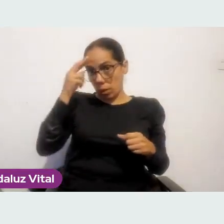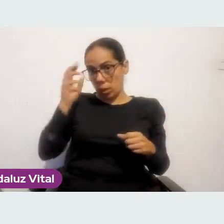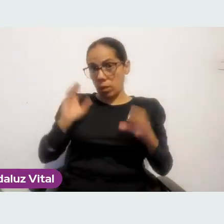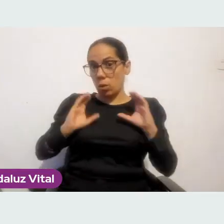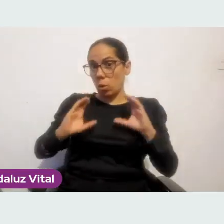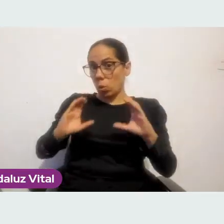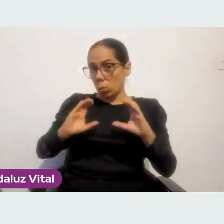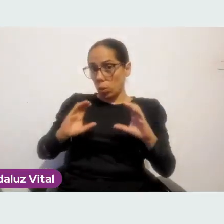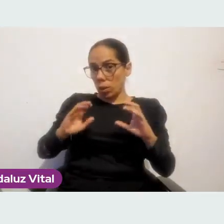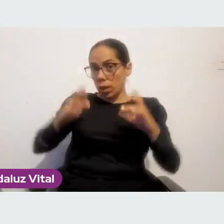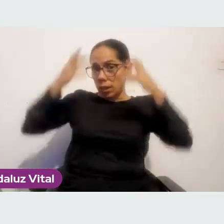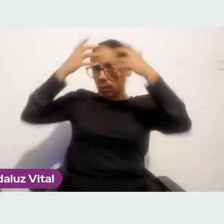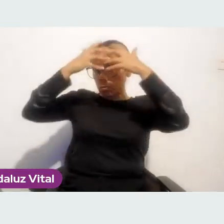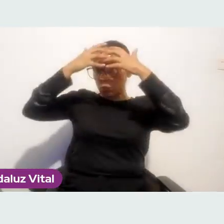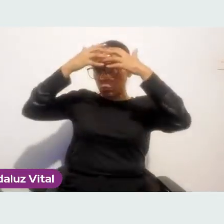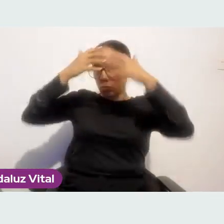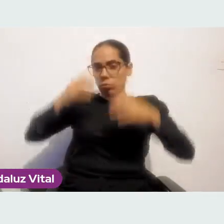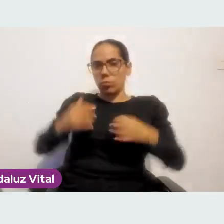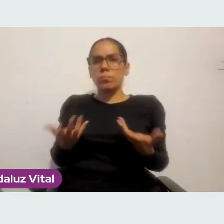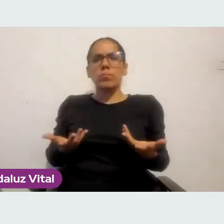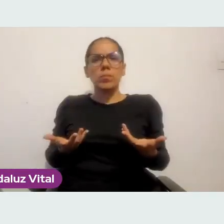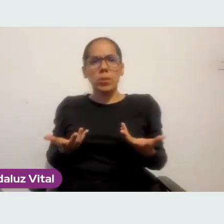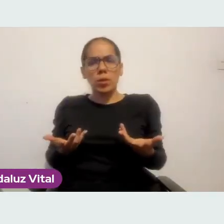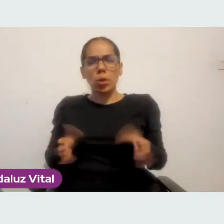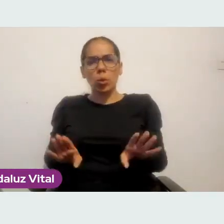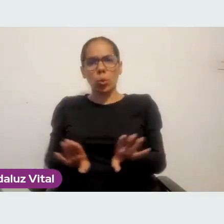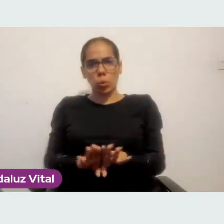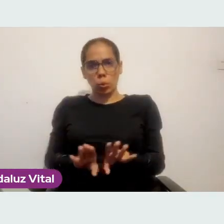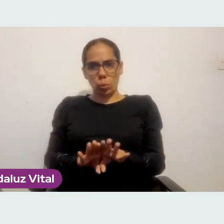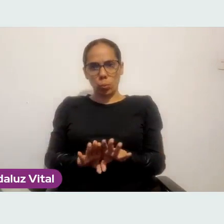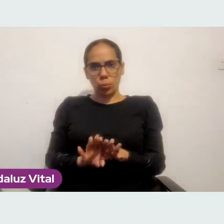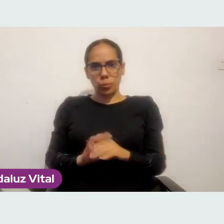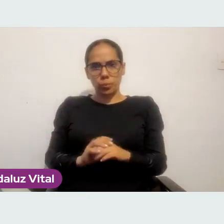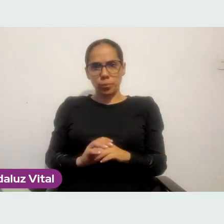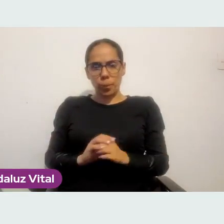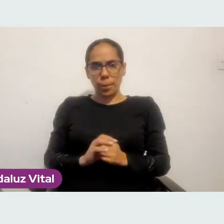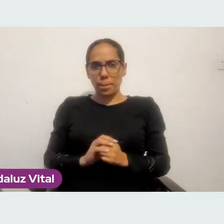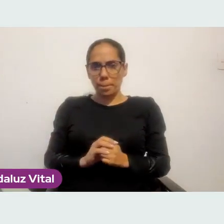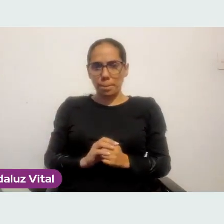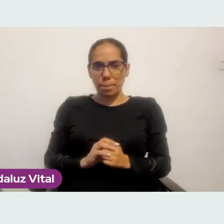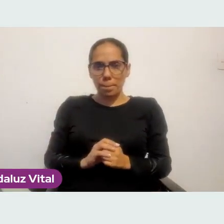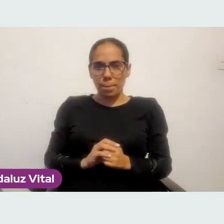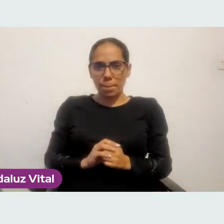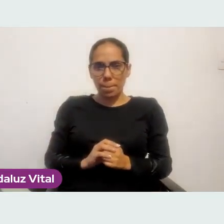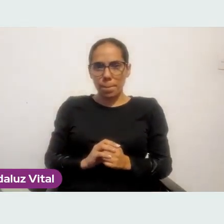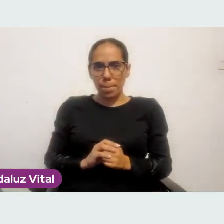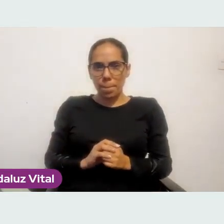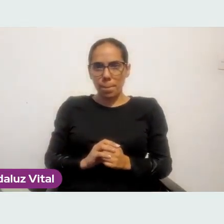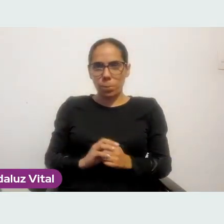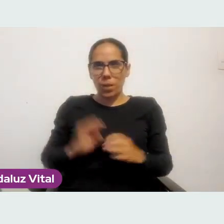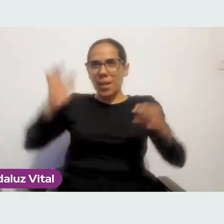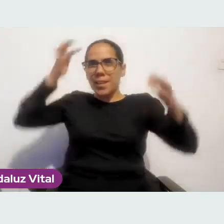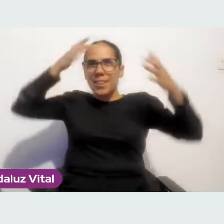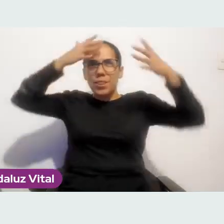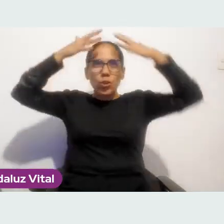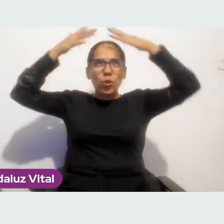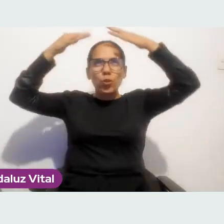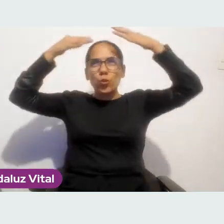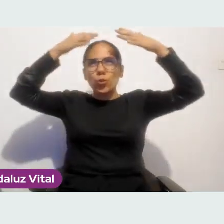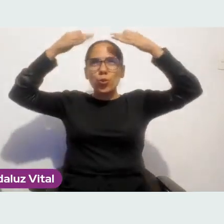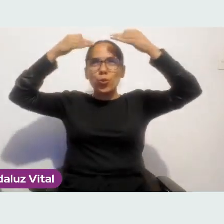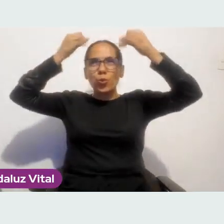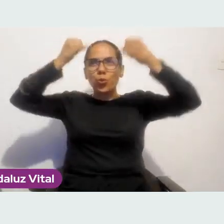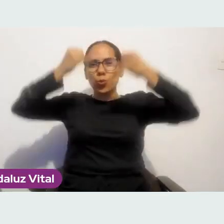¿no? ¿Cómo cuidarlo? Y es aquí donde empieza la situación, a veces